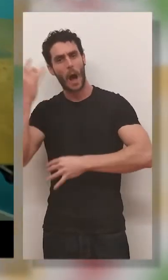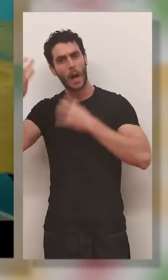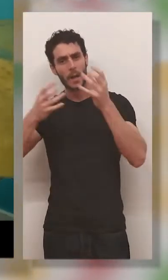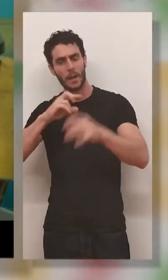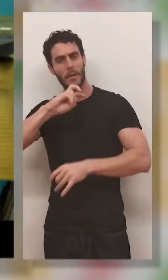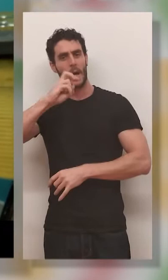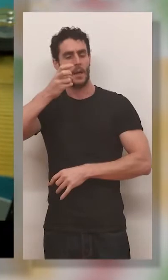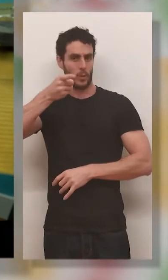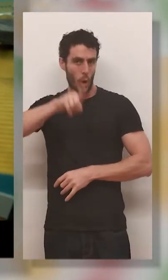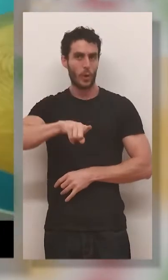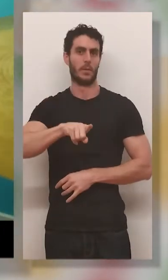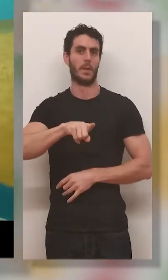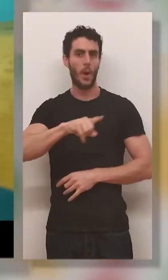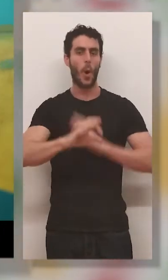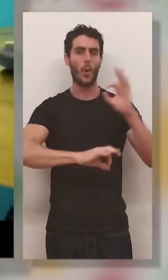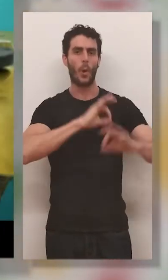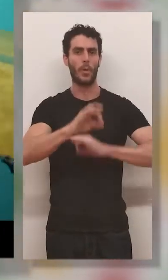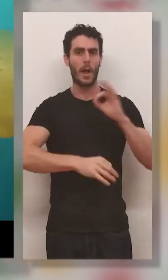la coordinación y la destreza.